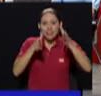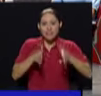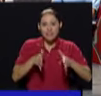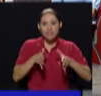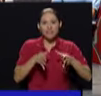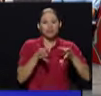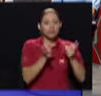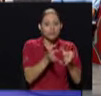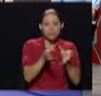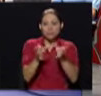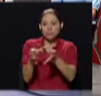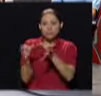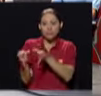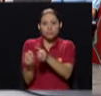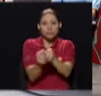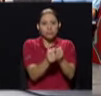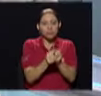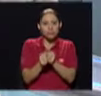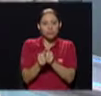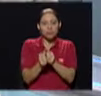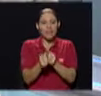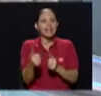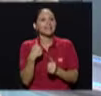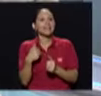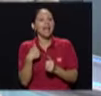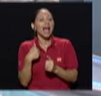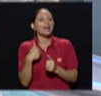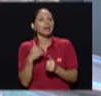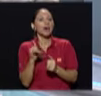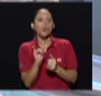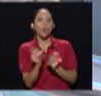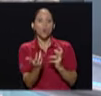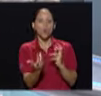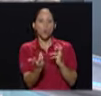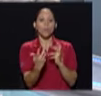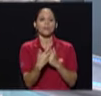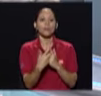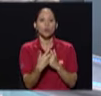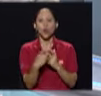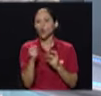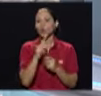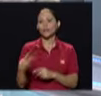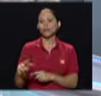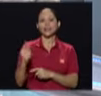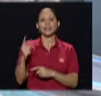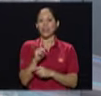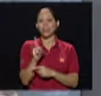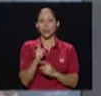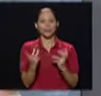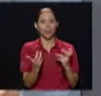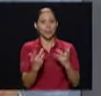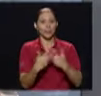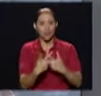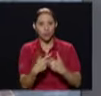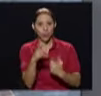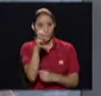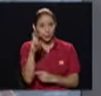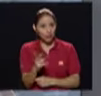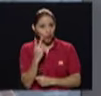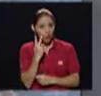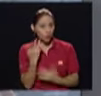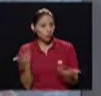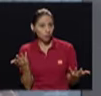redes es que haya un complemento. O estas redes no se duplican, no son duplicidades, sino es un complemento. Y en Costa Rica lo vemos